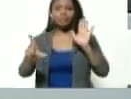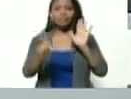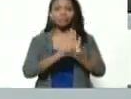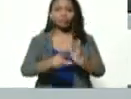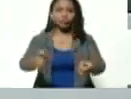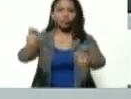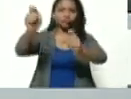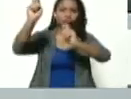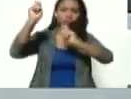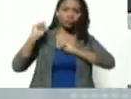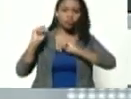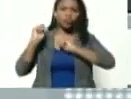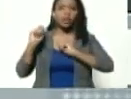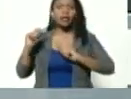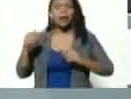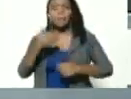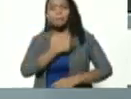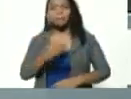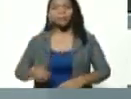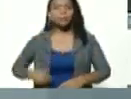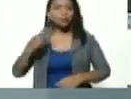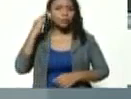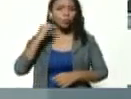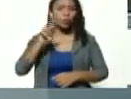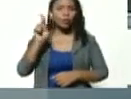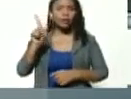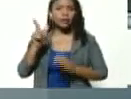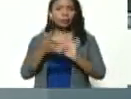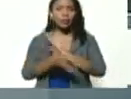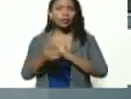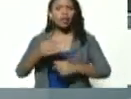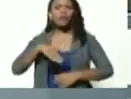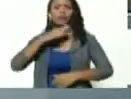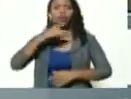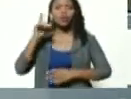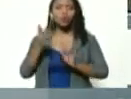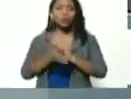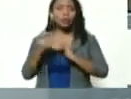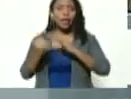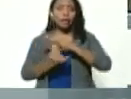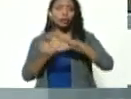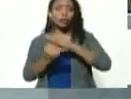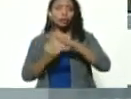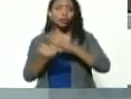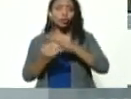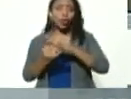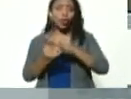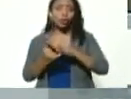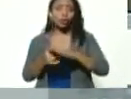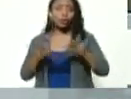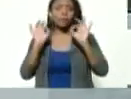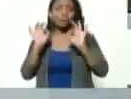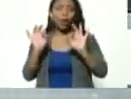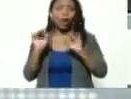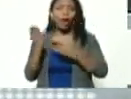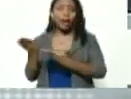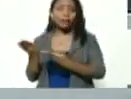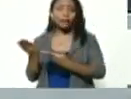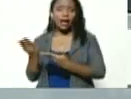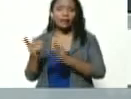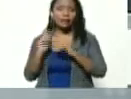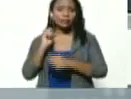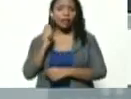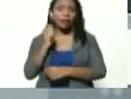libertador Simón Bolívar, cuya grandeza es suficiente para que tenga una institución dedicada específicamente a esta